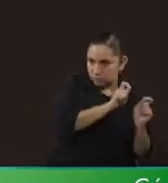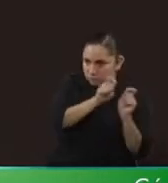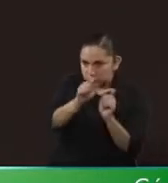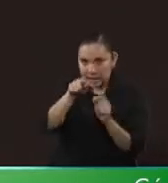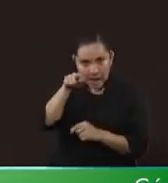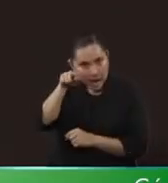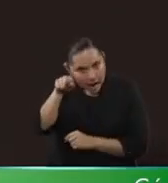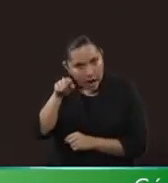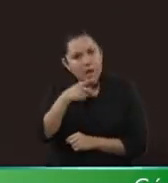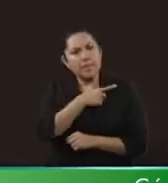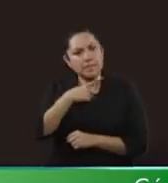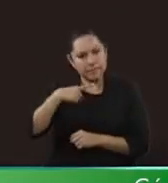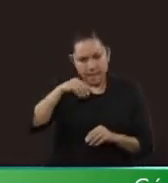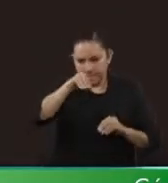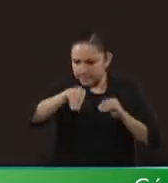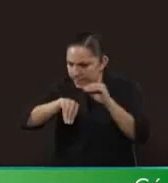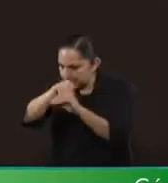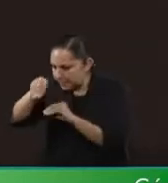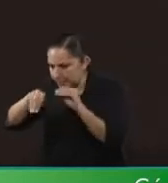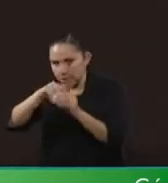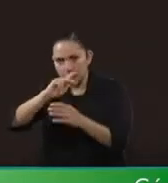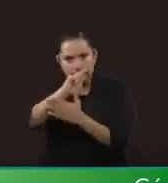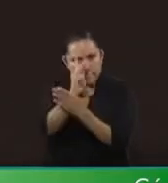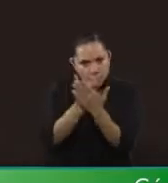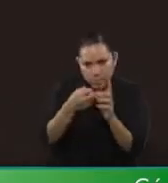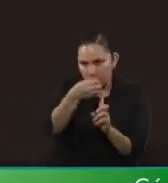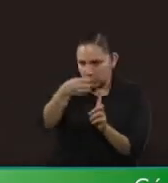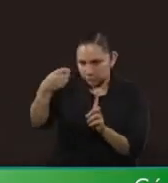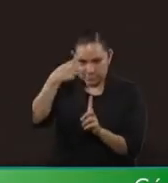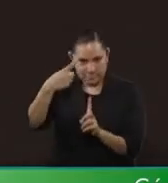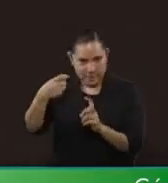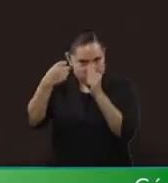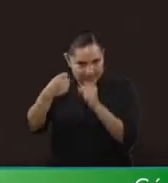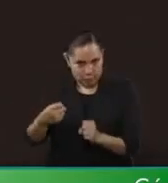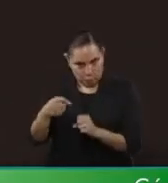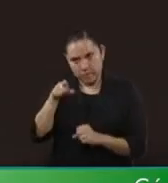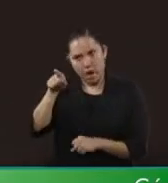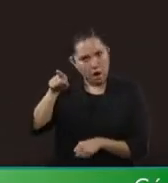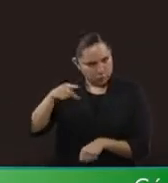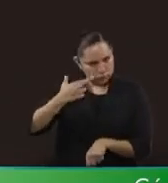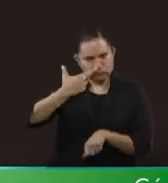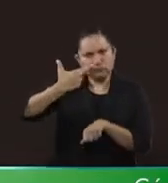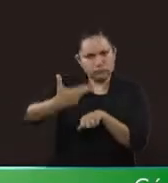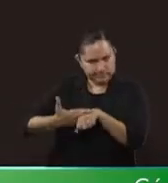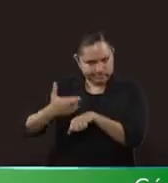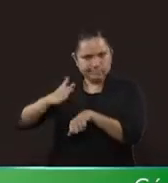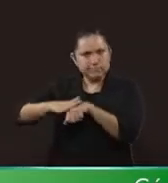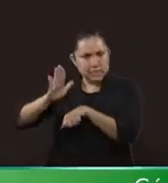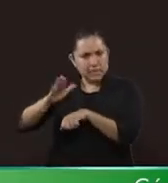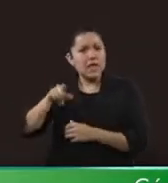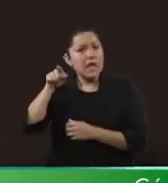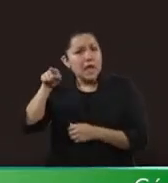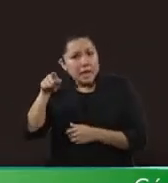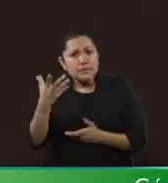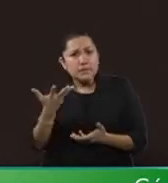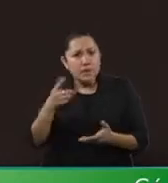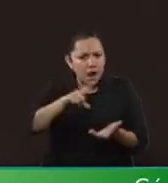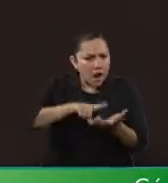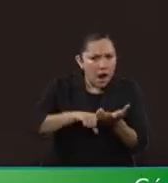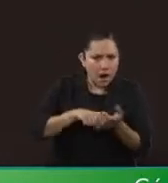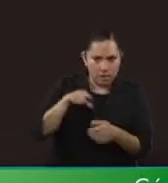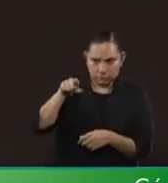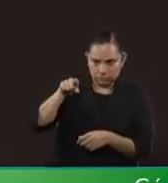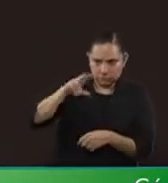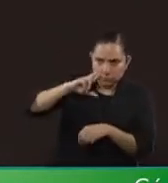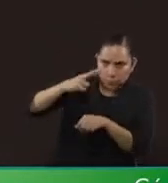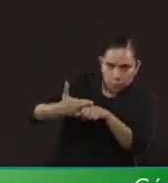diseñar políticas de seguridad. Esas facultades y esos recursos los aprueba la Cámara de